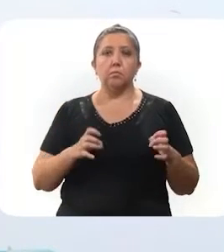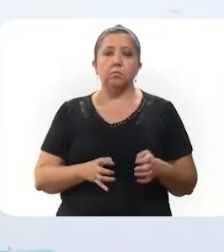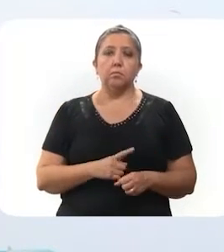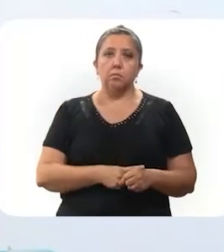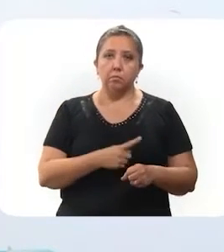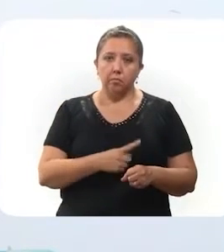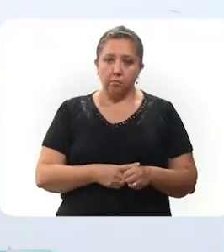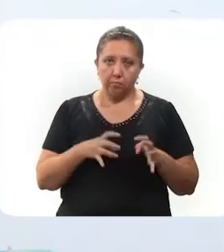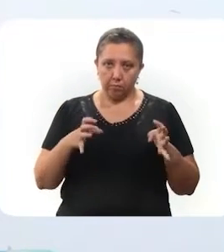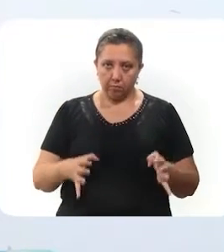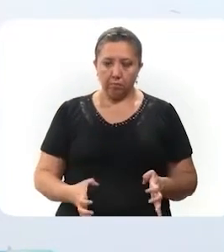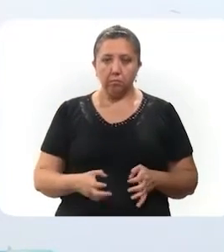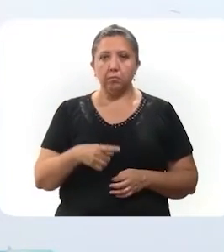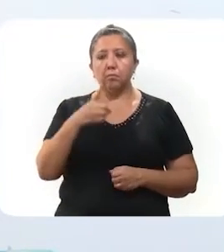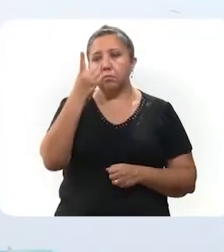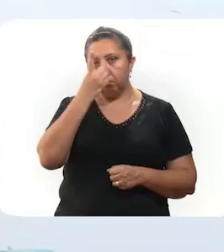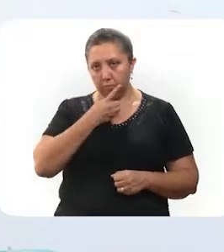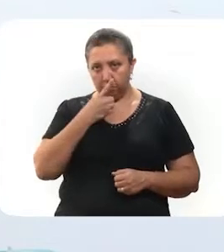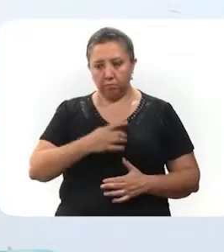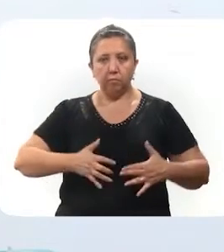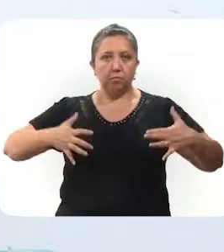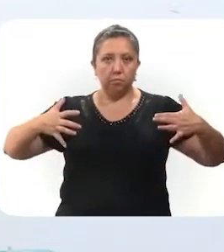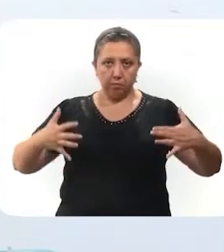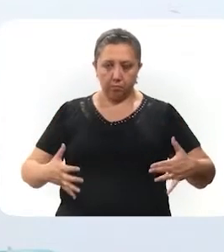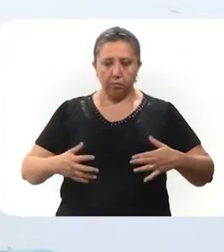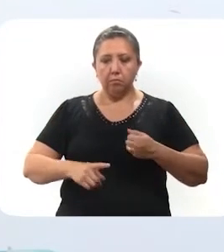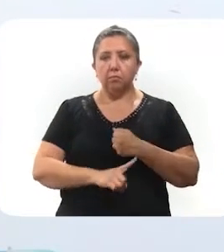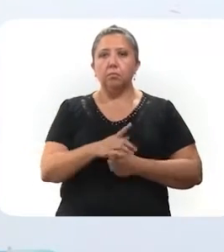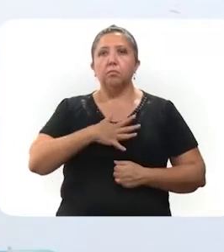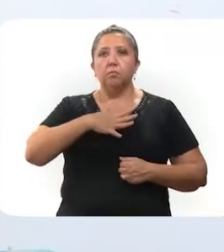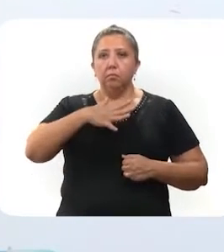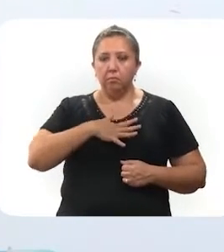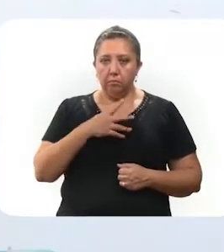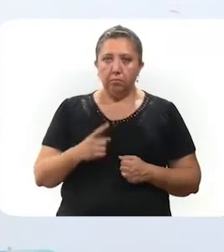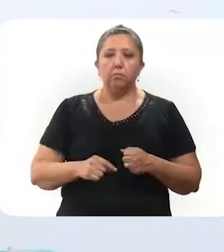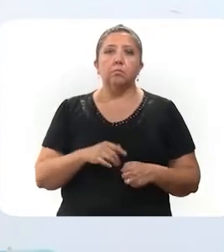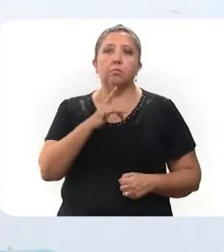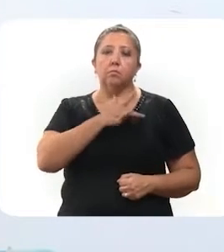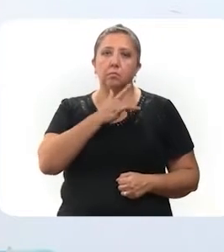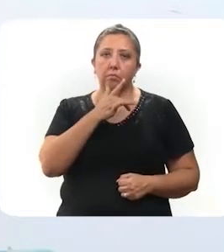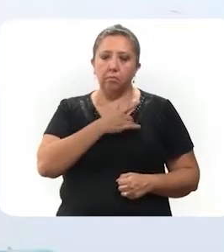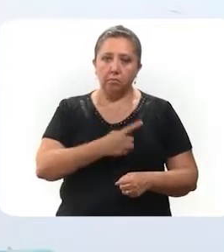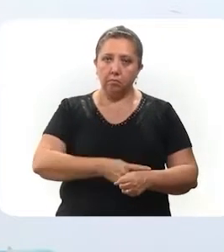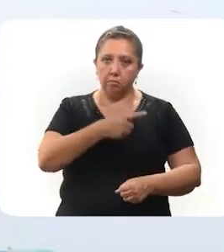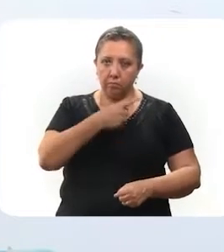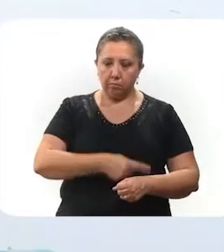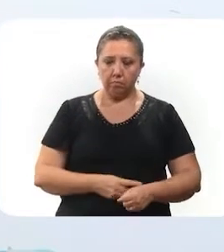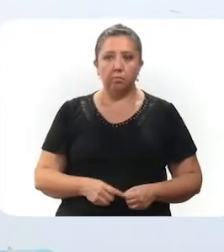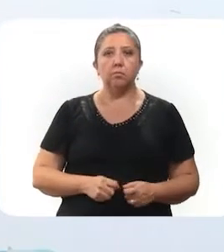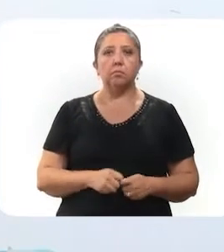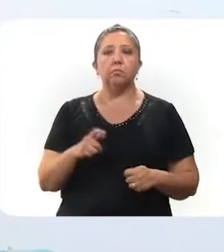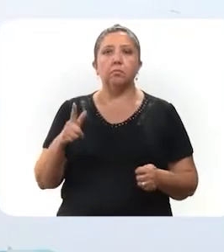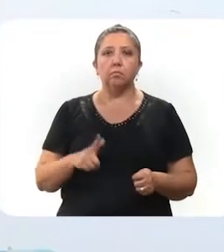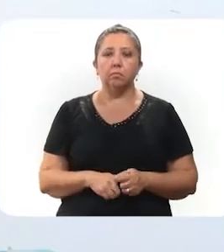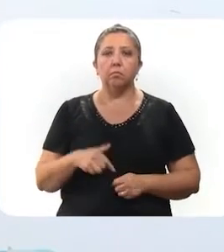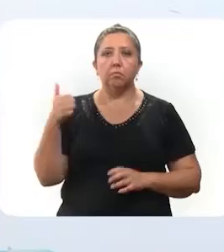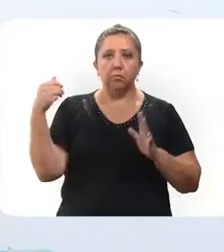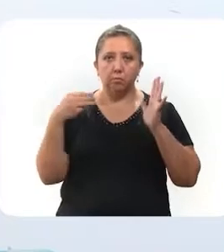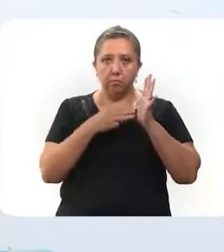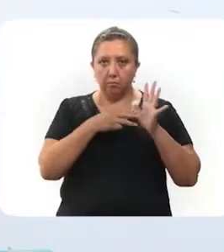principales enfermedades se encontraban diabetes, obesidad, EPOC, enfermedad cardiovascular e hipertensión. En total,